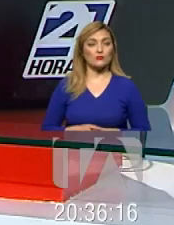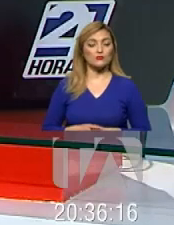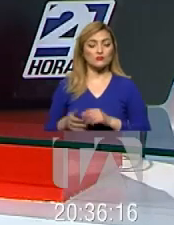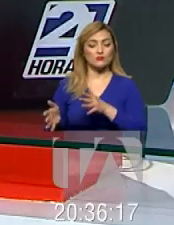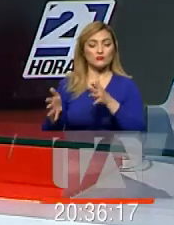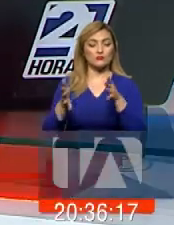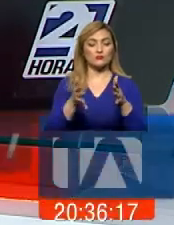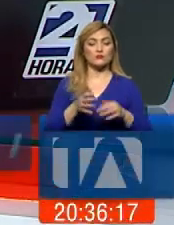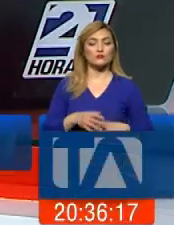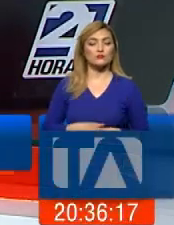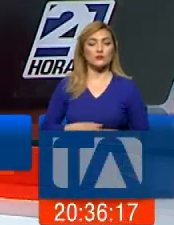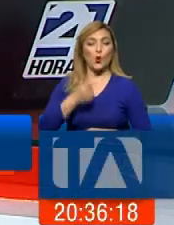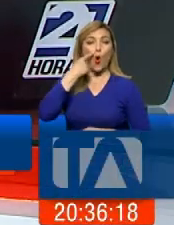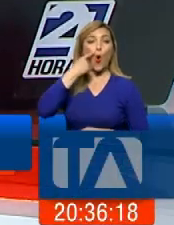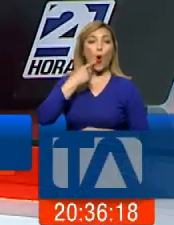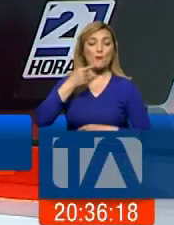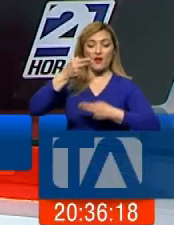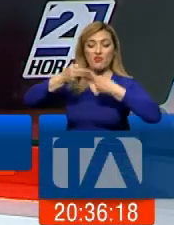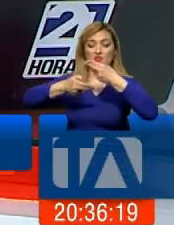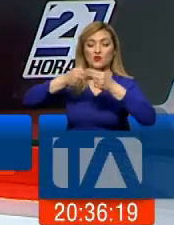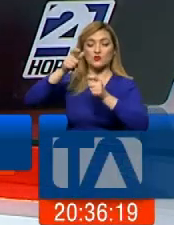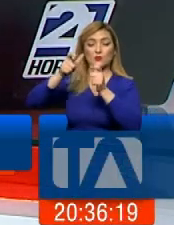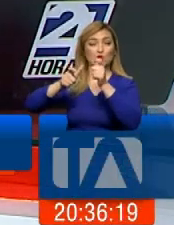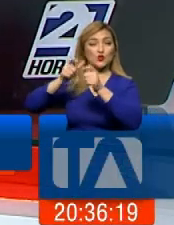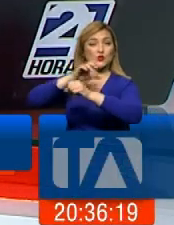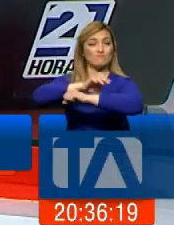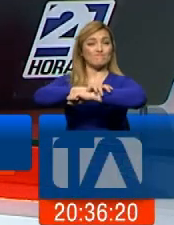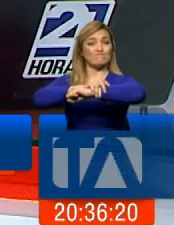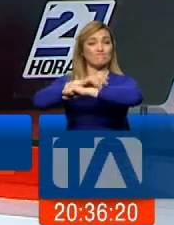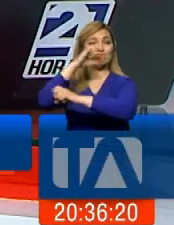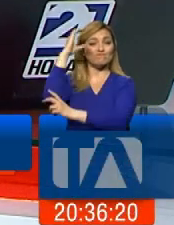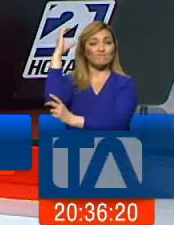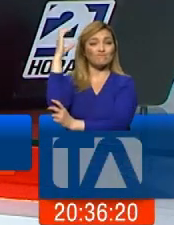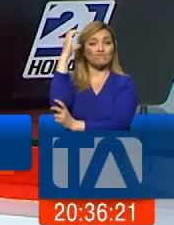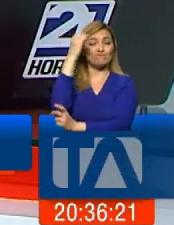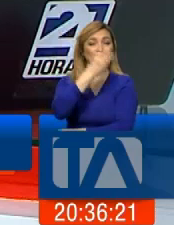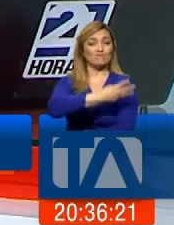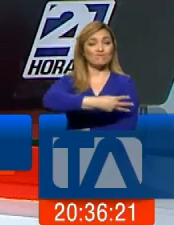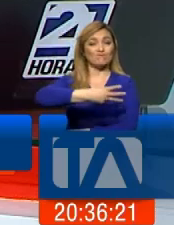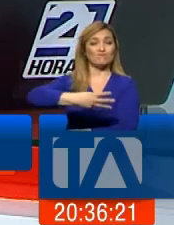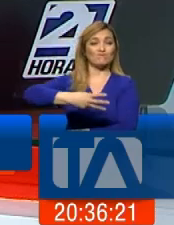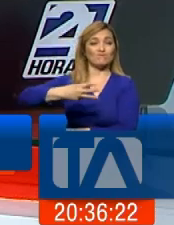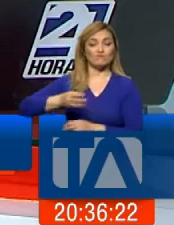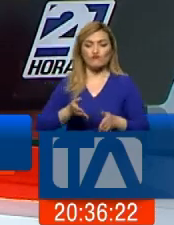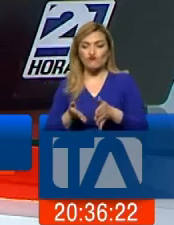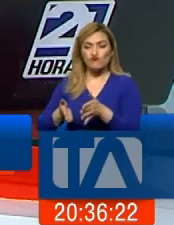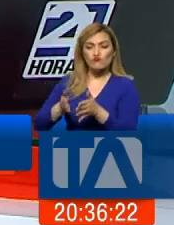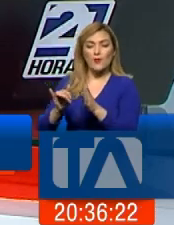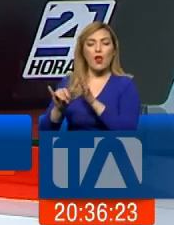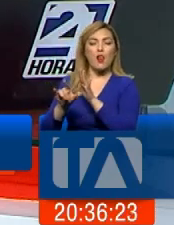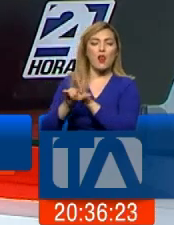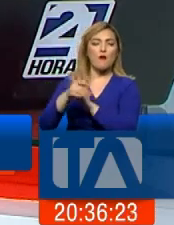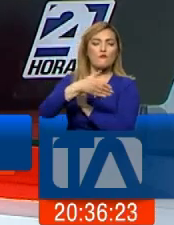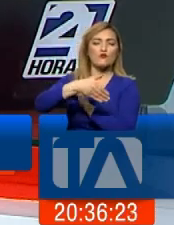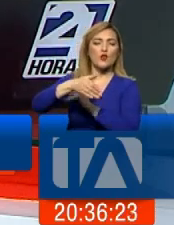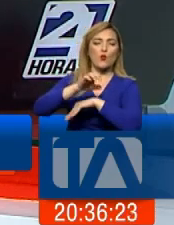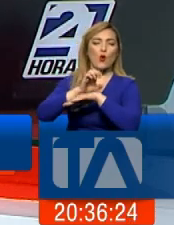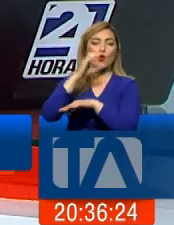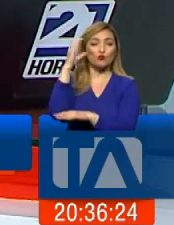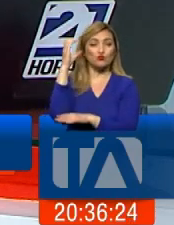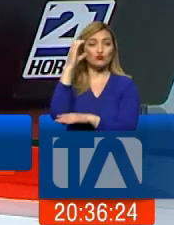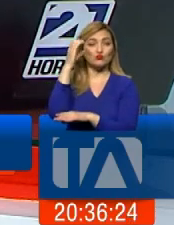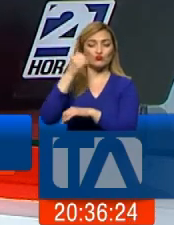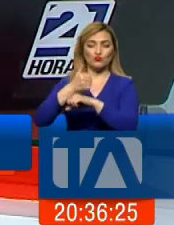Y un supuesto coyotero fue detenido en Colombia por el tráfico de migrantes a través de pasos irregulares de la frontera. Autoridades